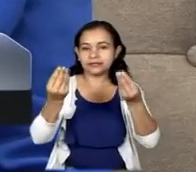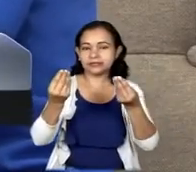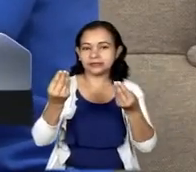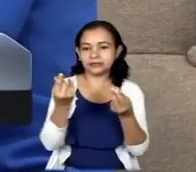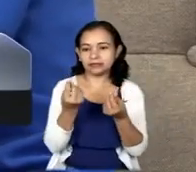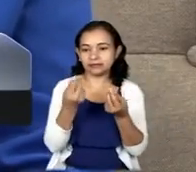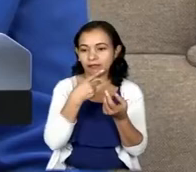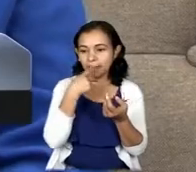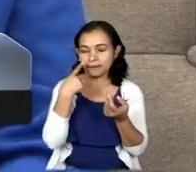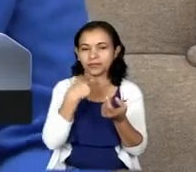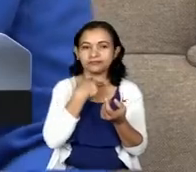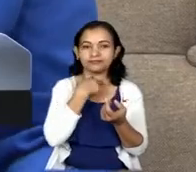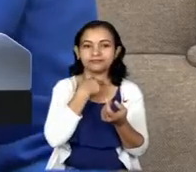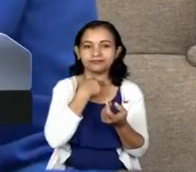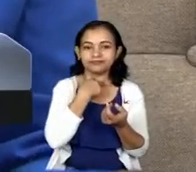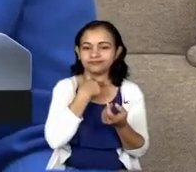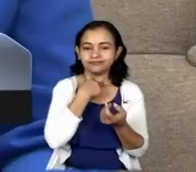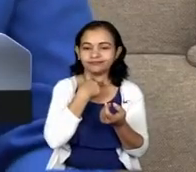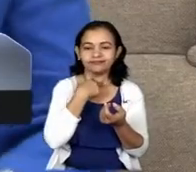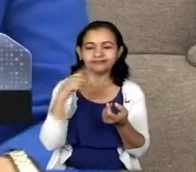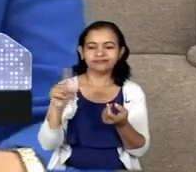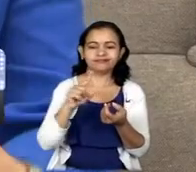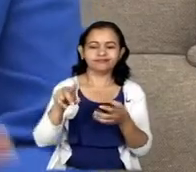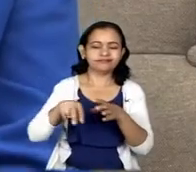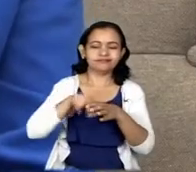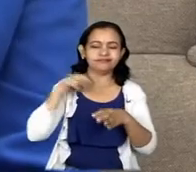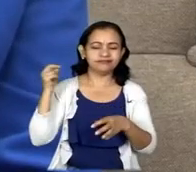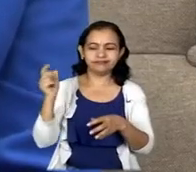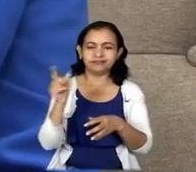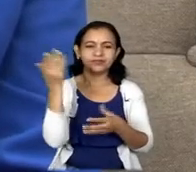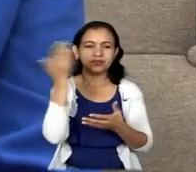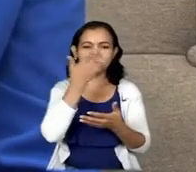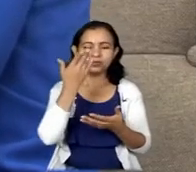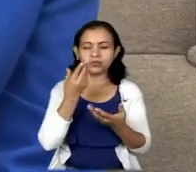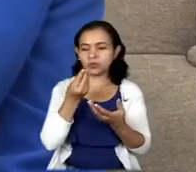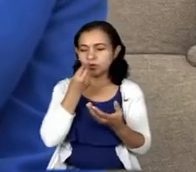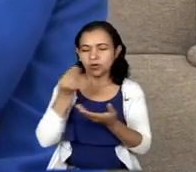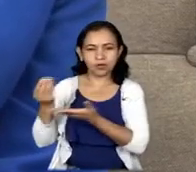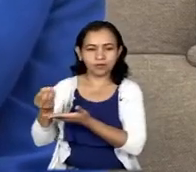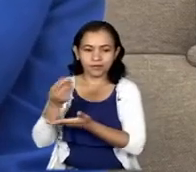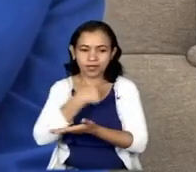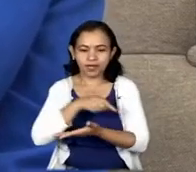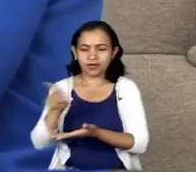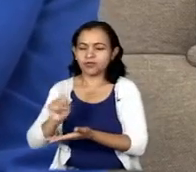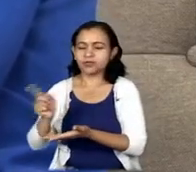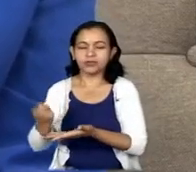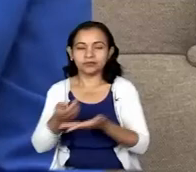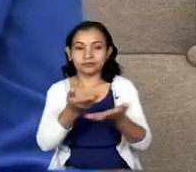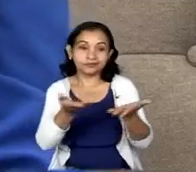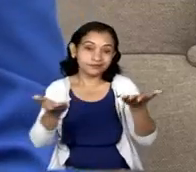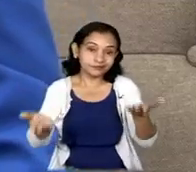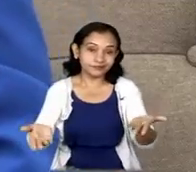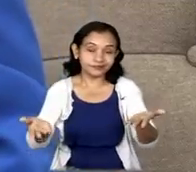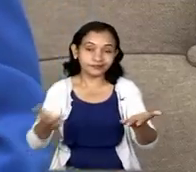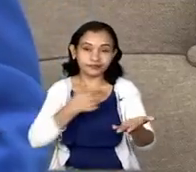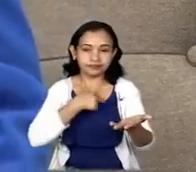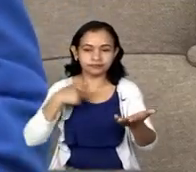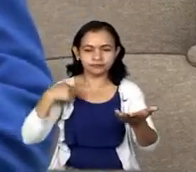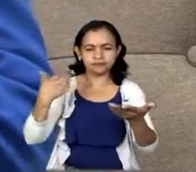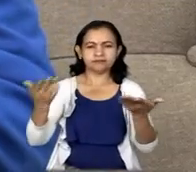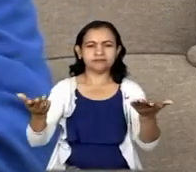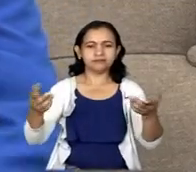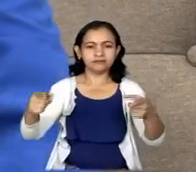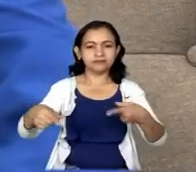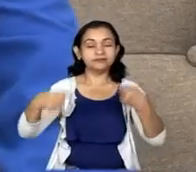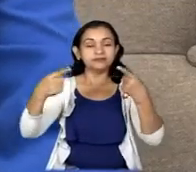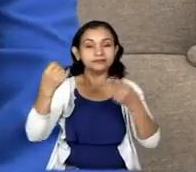padre. Entonces el padre mejor sacaba a su hijo porque tenía para darle de comer y no para ir a la escuela. Y ahí nos estamos contradiciendo, ¿verdad?